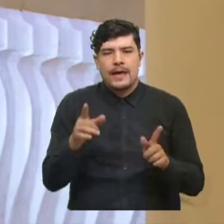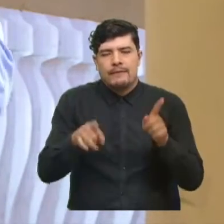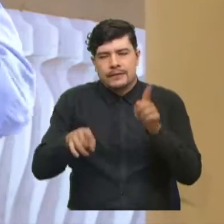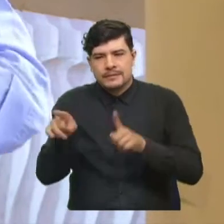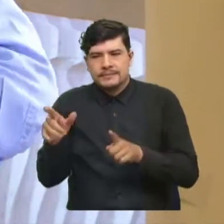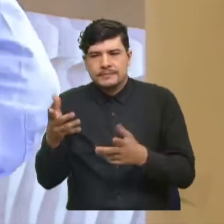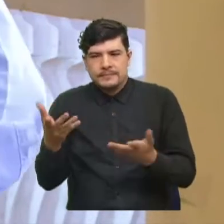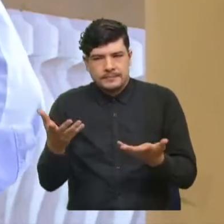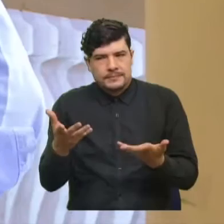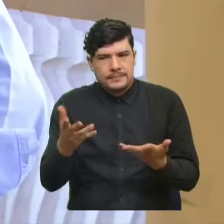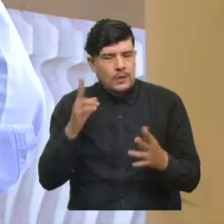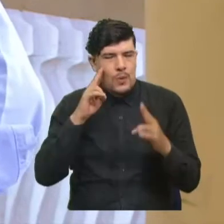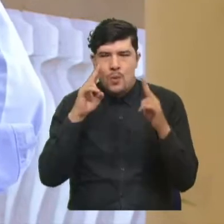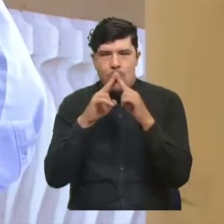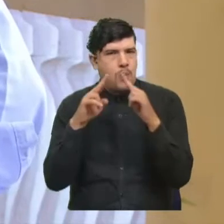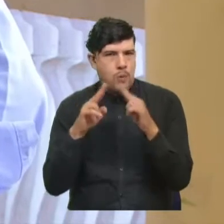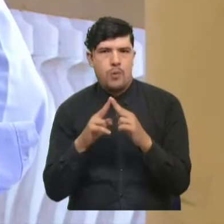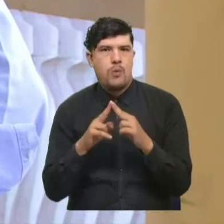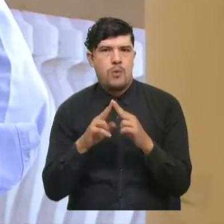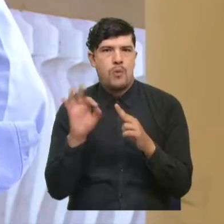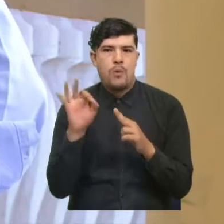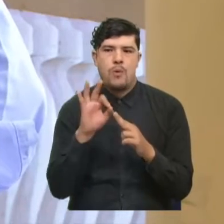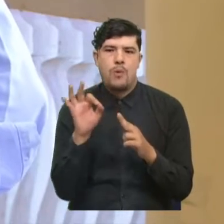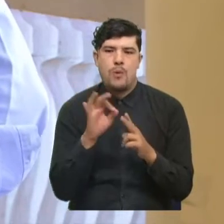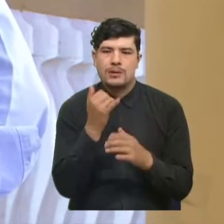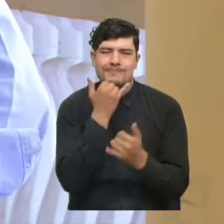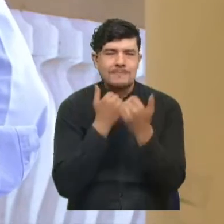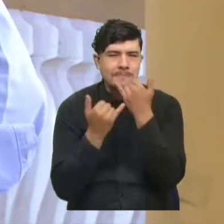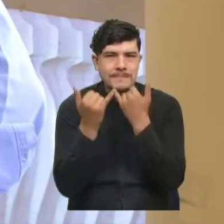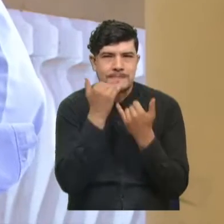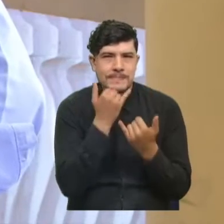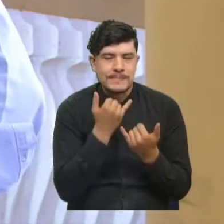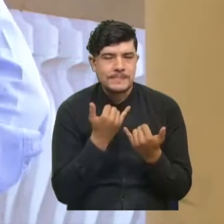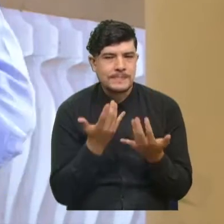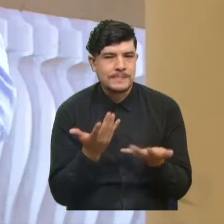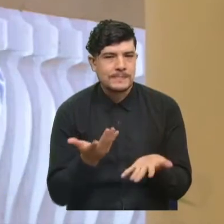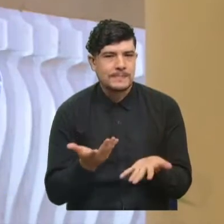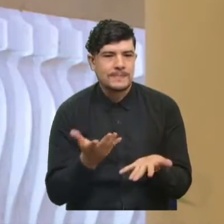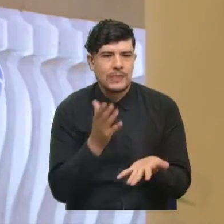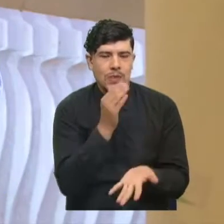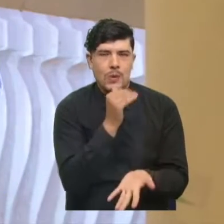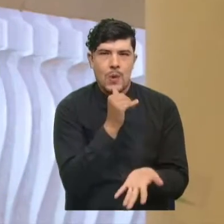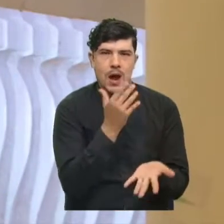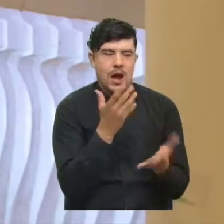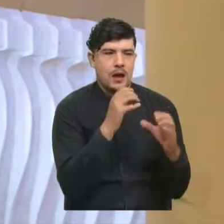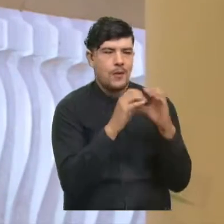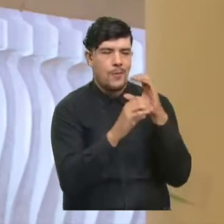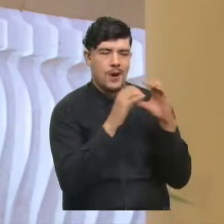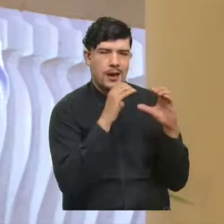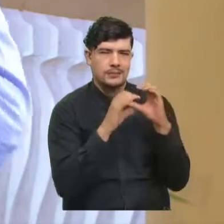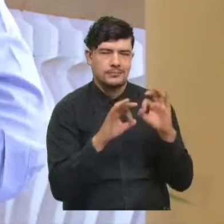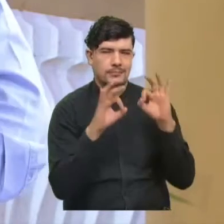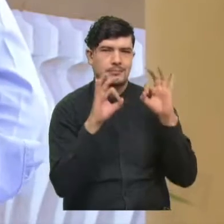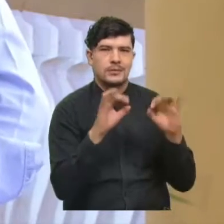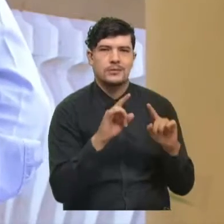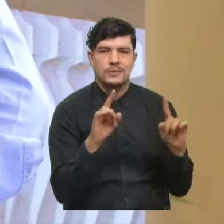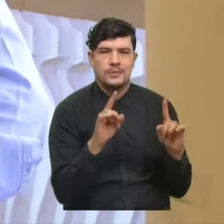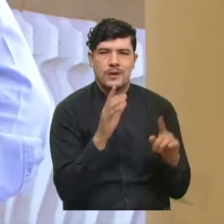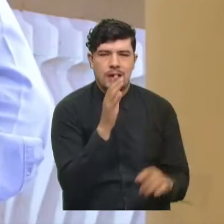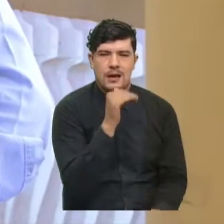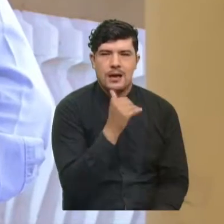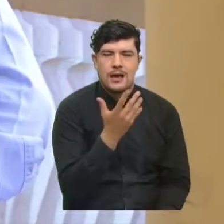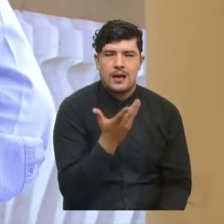de pronto porque se cometen los errores se fallan en que no hay como una comunicación directa hay que cambiar una